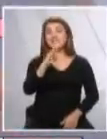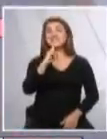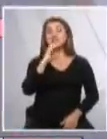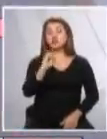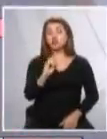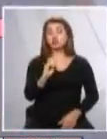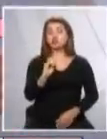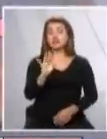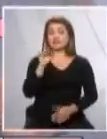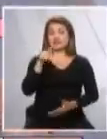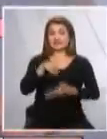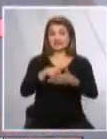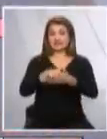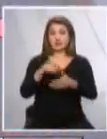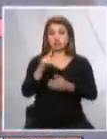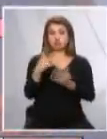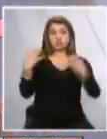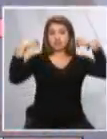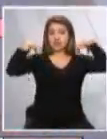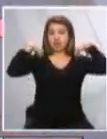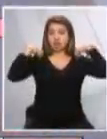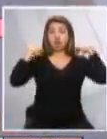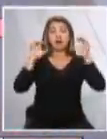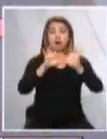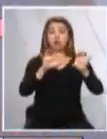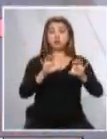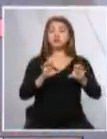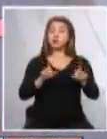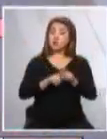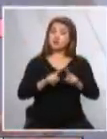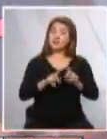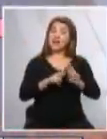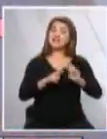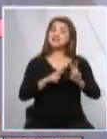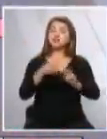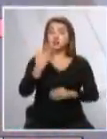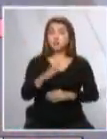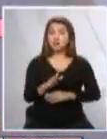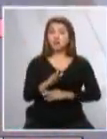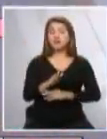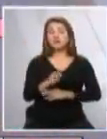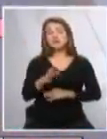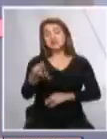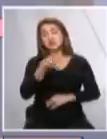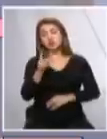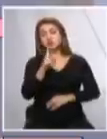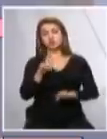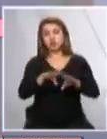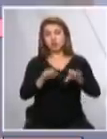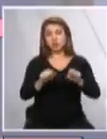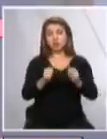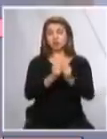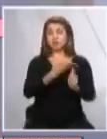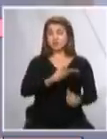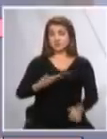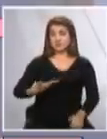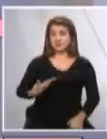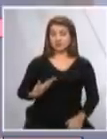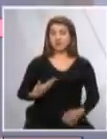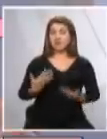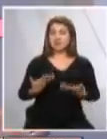no hacerse cargo con la institucionalidad actual, las cosas que se están haciendo mal. Y dicho sea de paso, tampoco estoy de acuerdo con que la presidenta